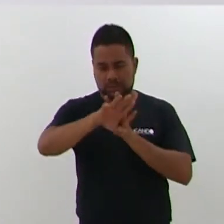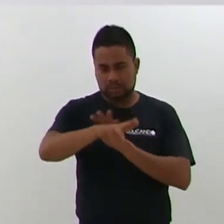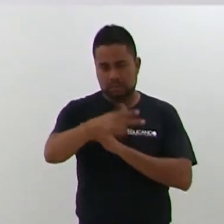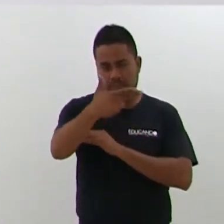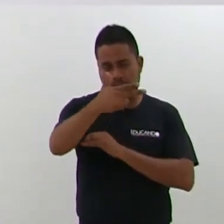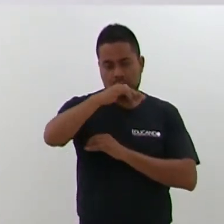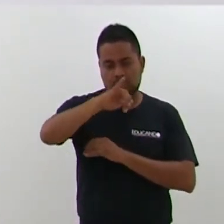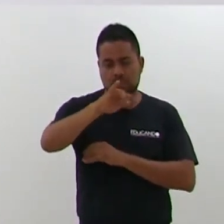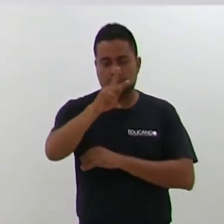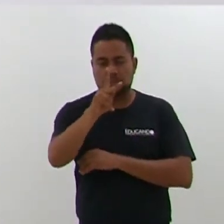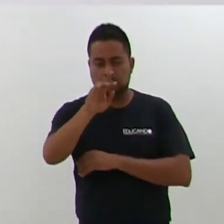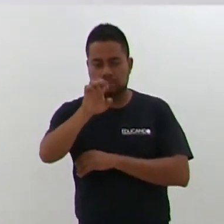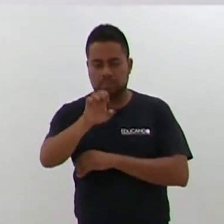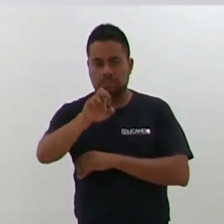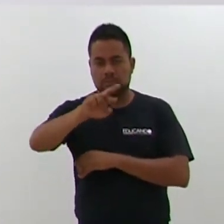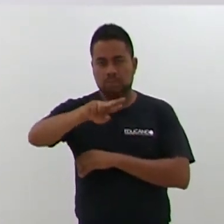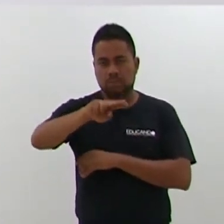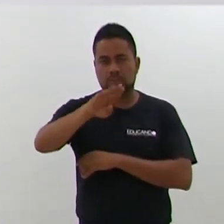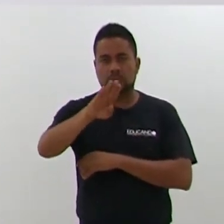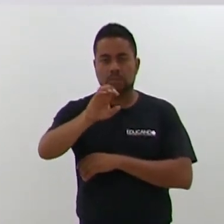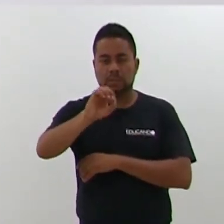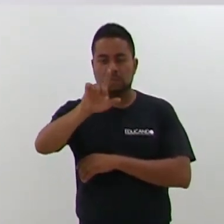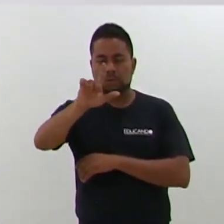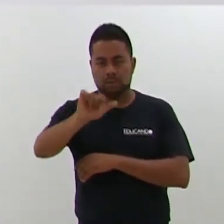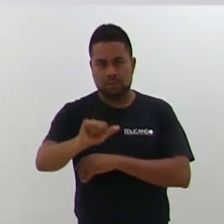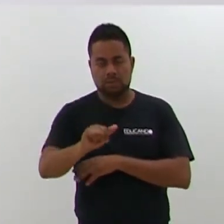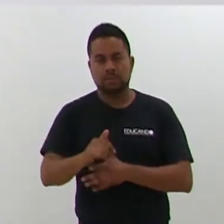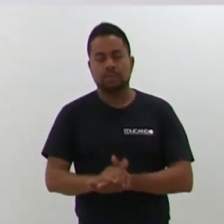¿verdad? Hipérbole.